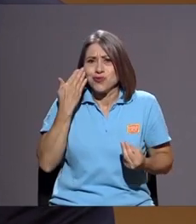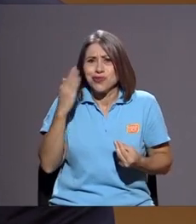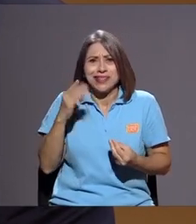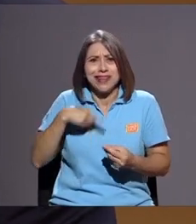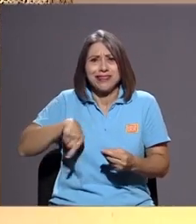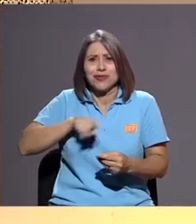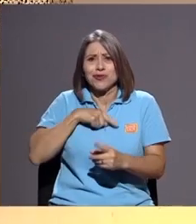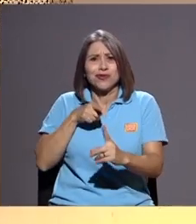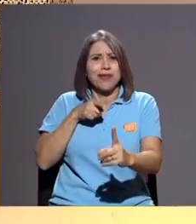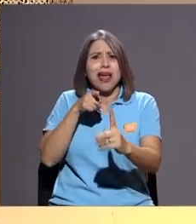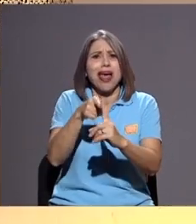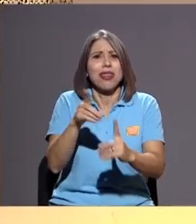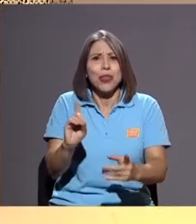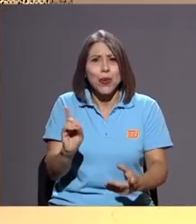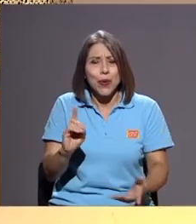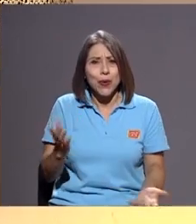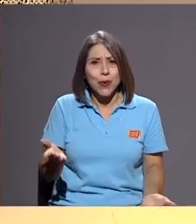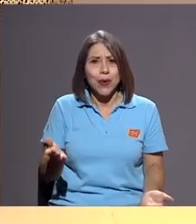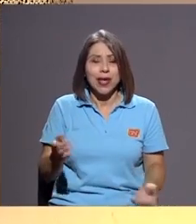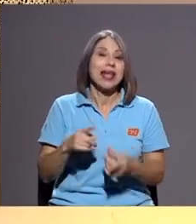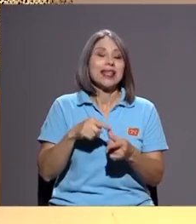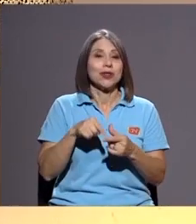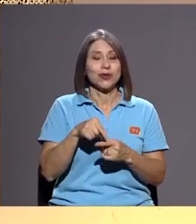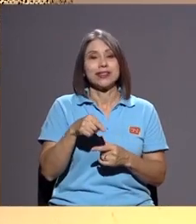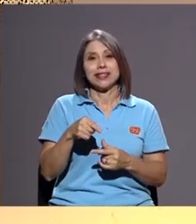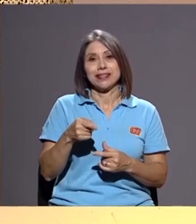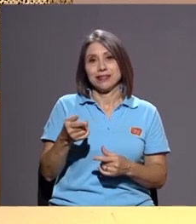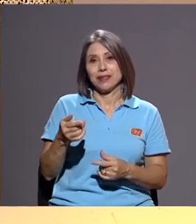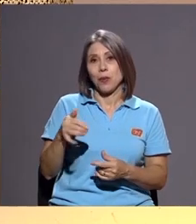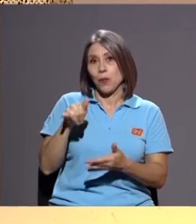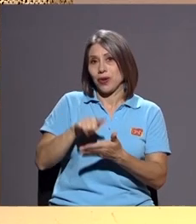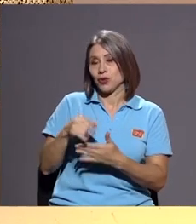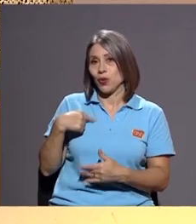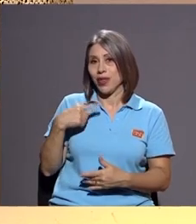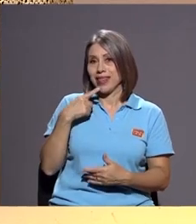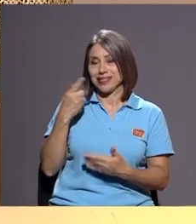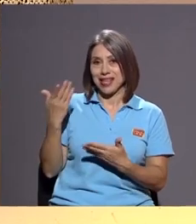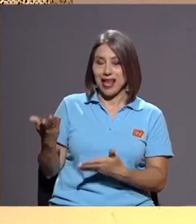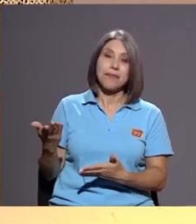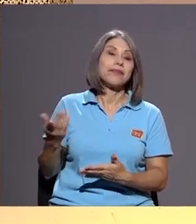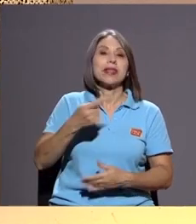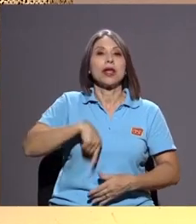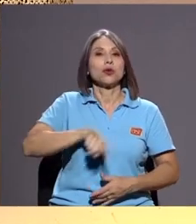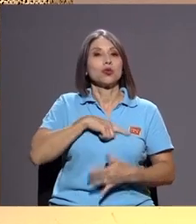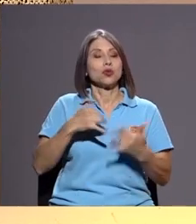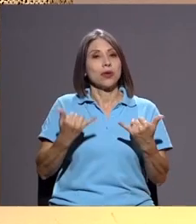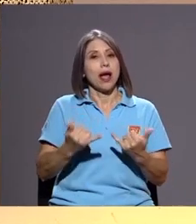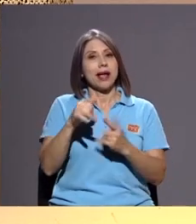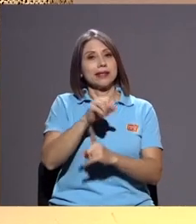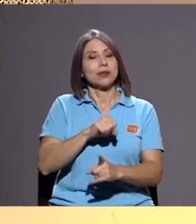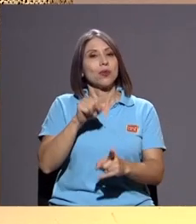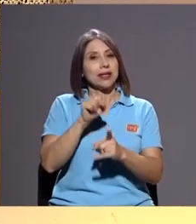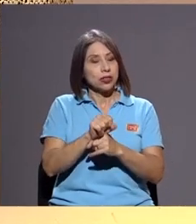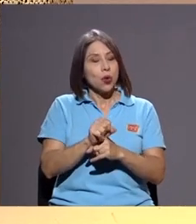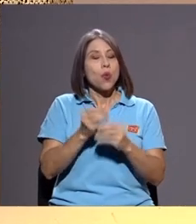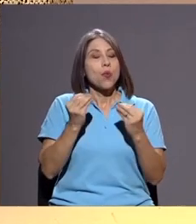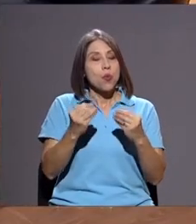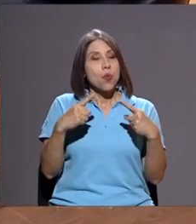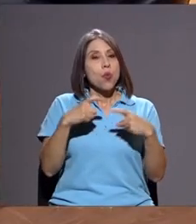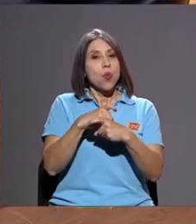entonces me parece que ese por eso pero si yo le decía que estamos en una institución yo creo que muy